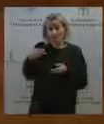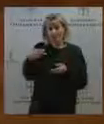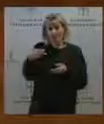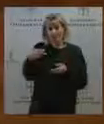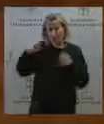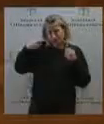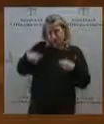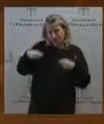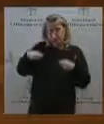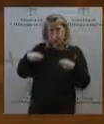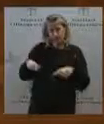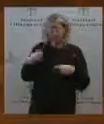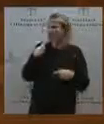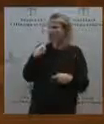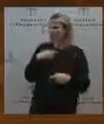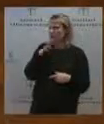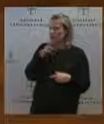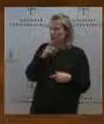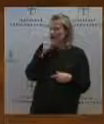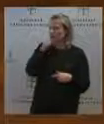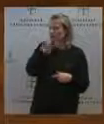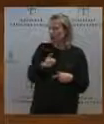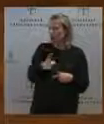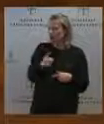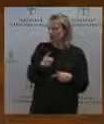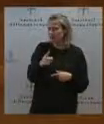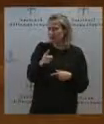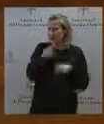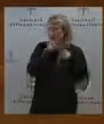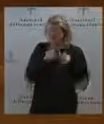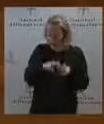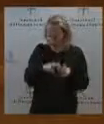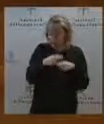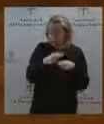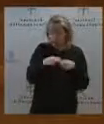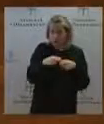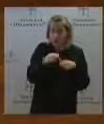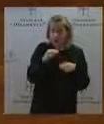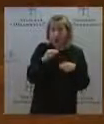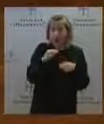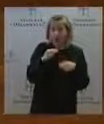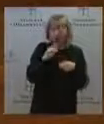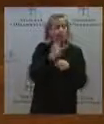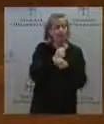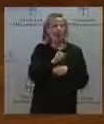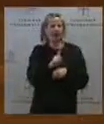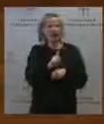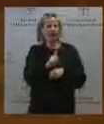empleo? En absoluto. Nos propone un poquito más. Vamos a destinar 158 millones de euros.